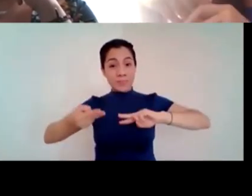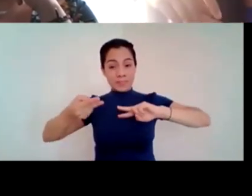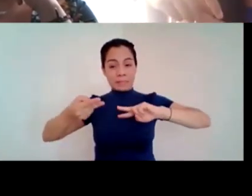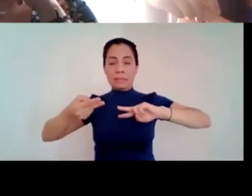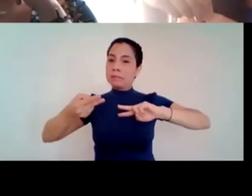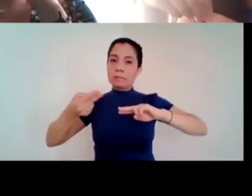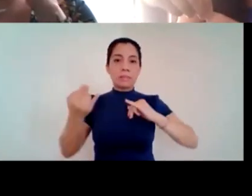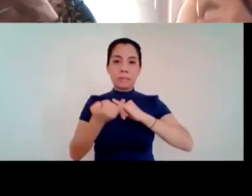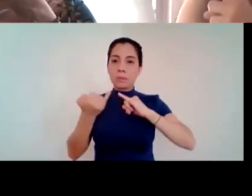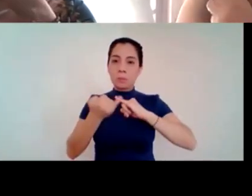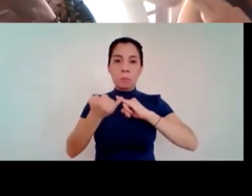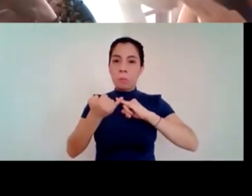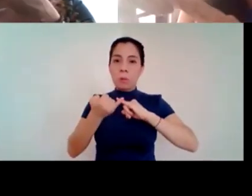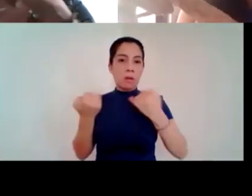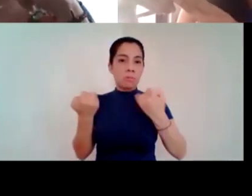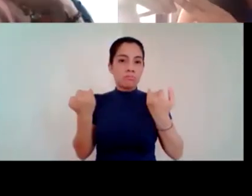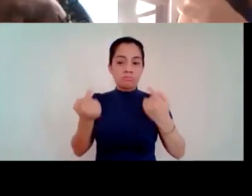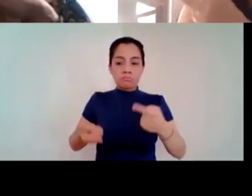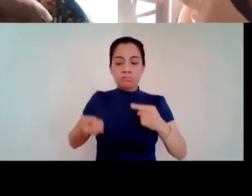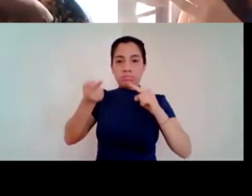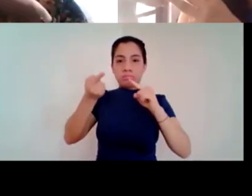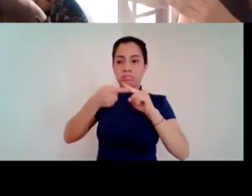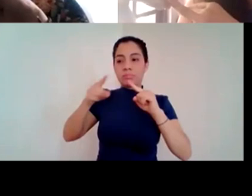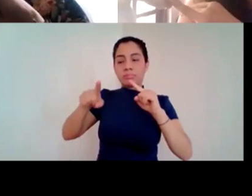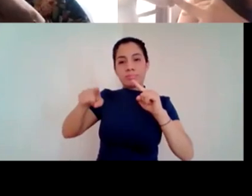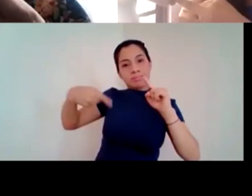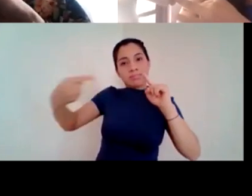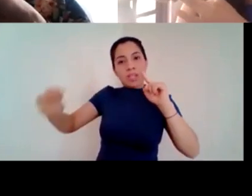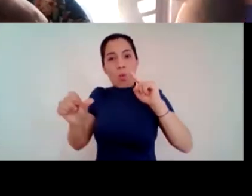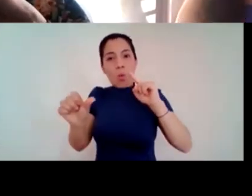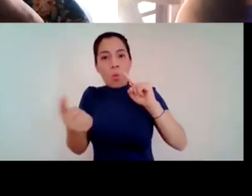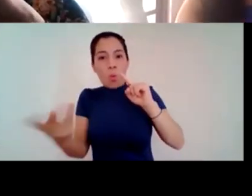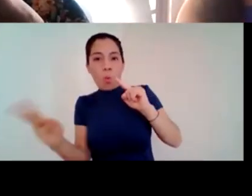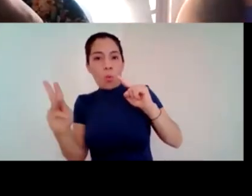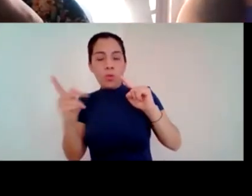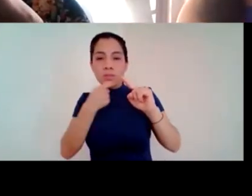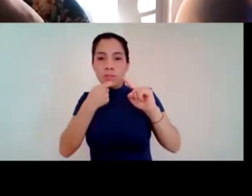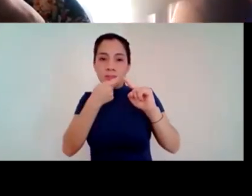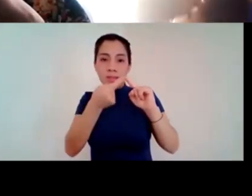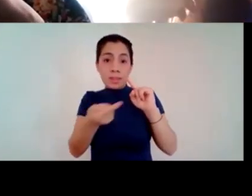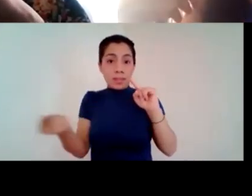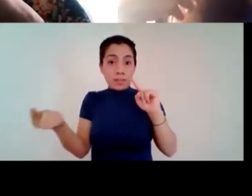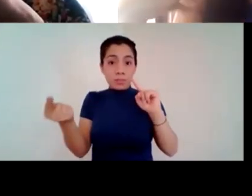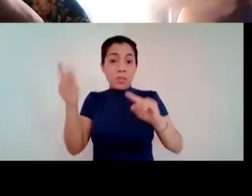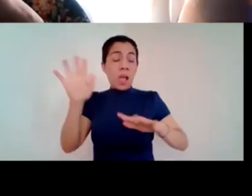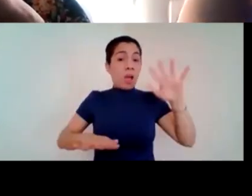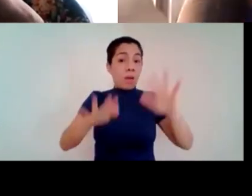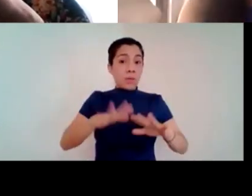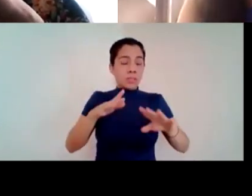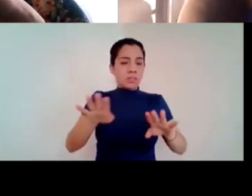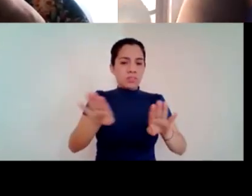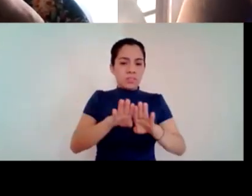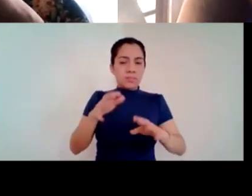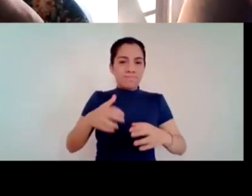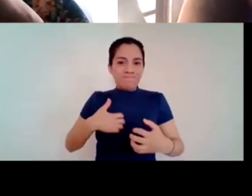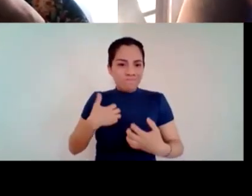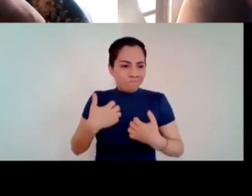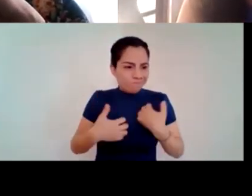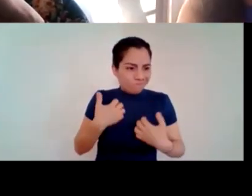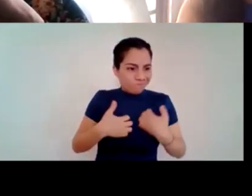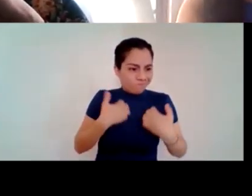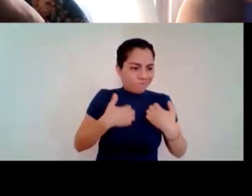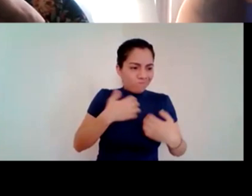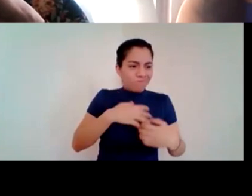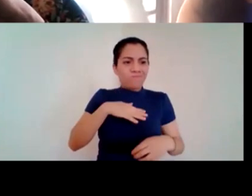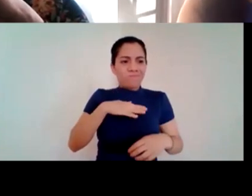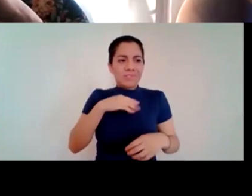poca autoestima de su sensación de fracaso de su frustración de una serie de cosas que no tienen que ver contigo pero que las avientan a ti cuando eres chiquito